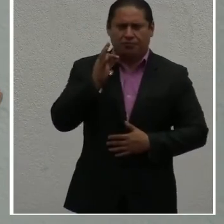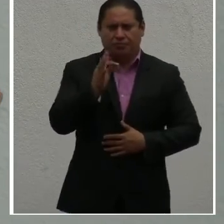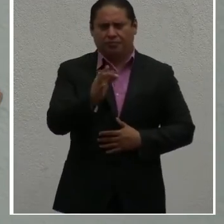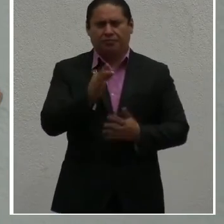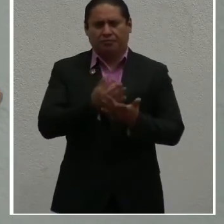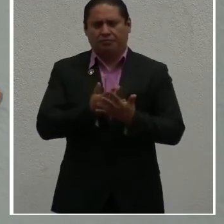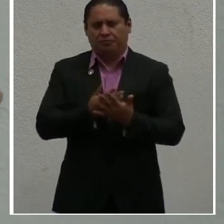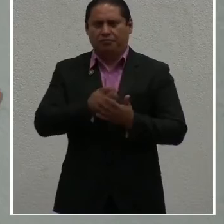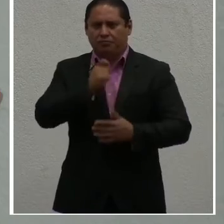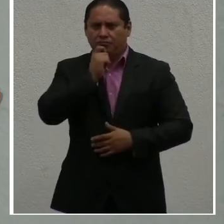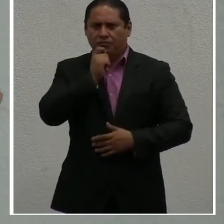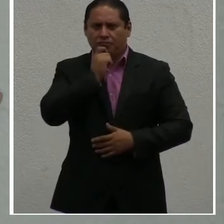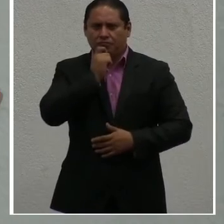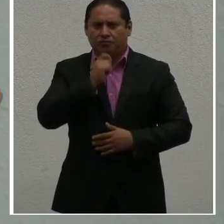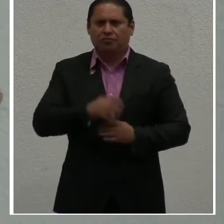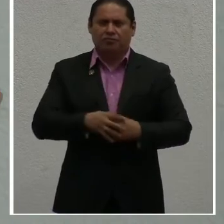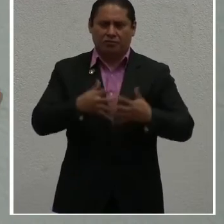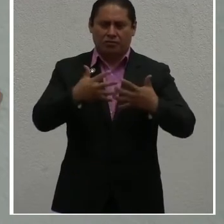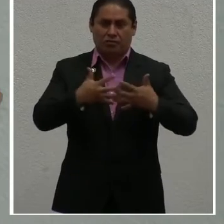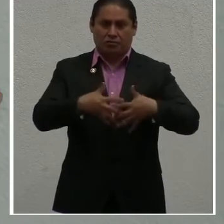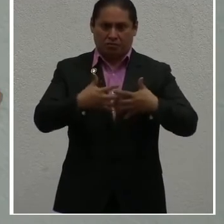diputada,